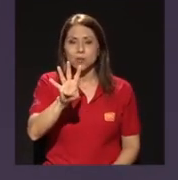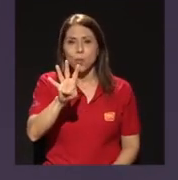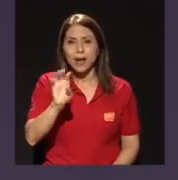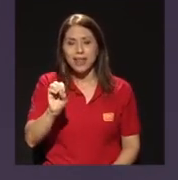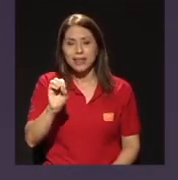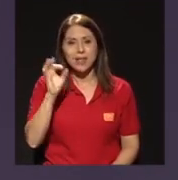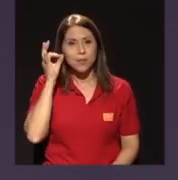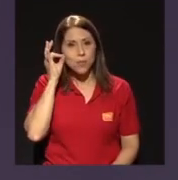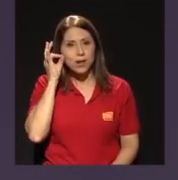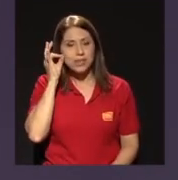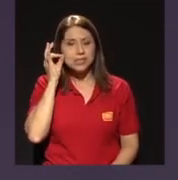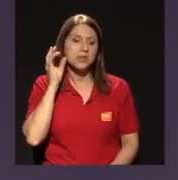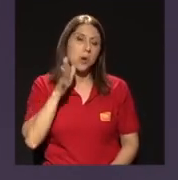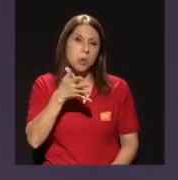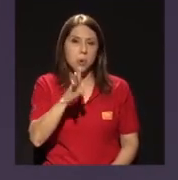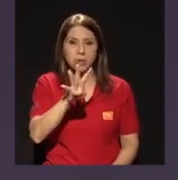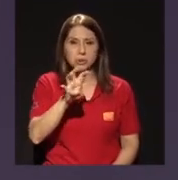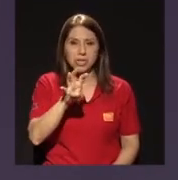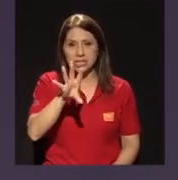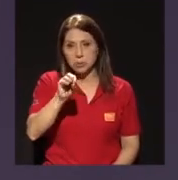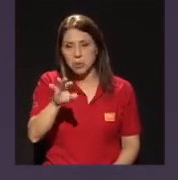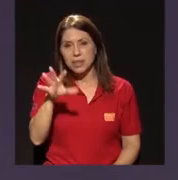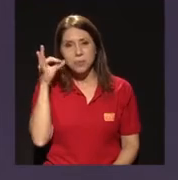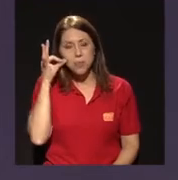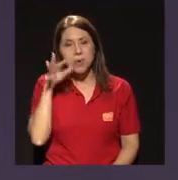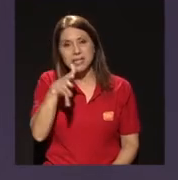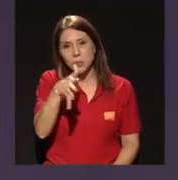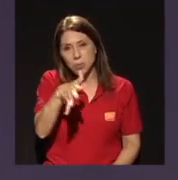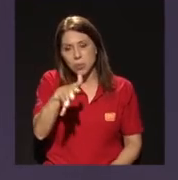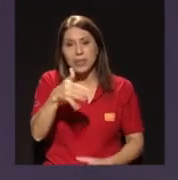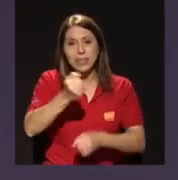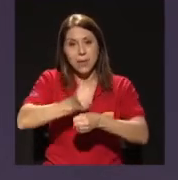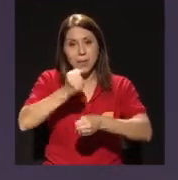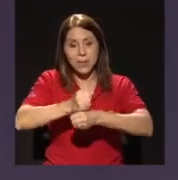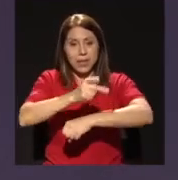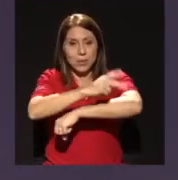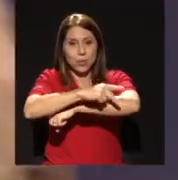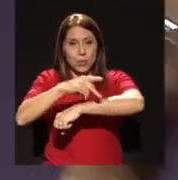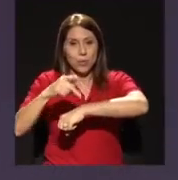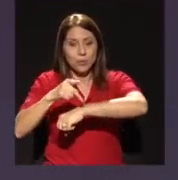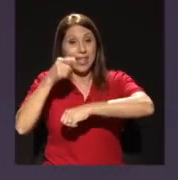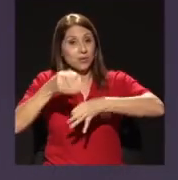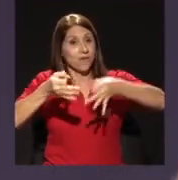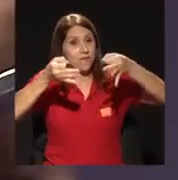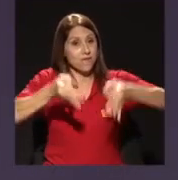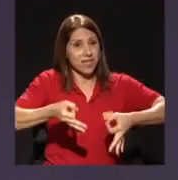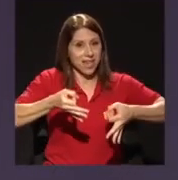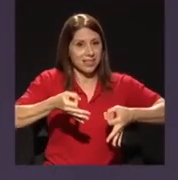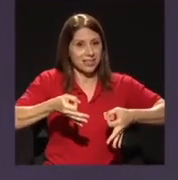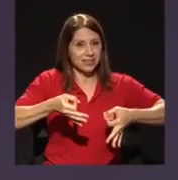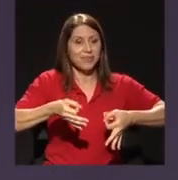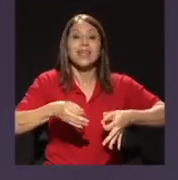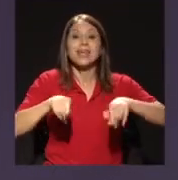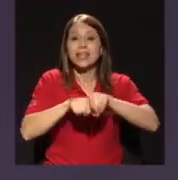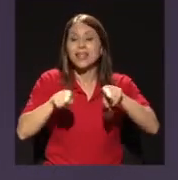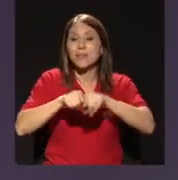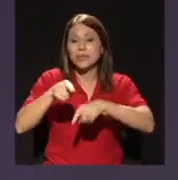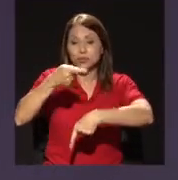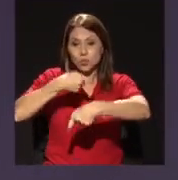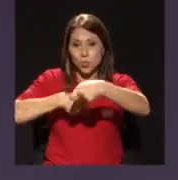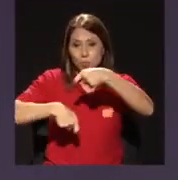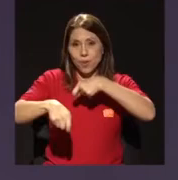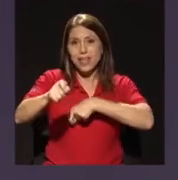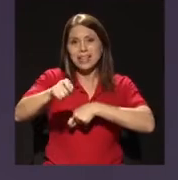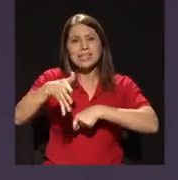440 o 50 mujeres que somos las que estamos en la parte portuaria, esos fijas y suplentes que suplen a estas, podemos tener